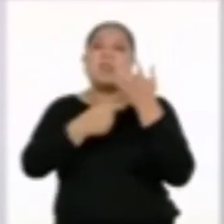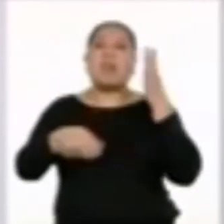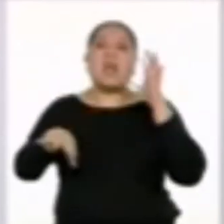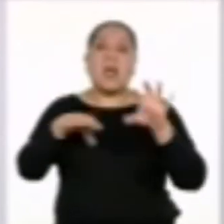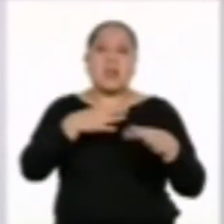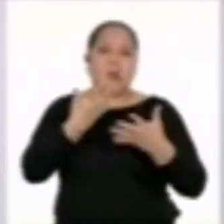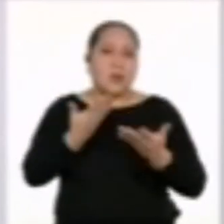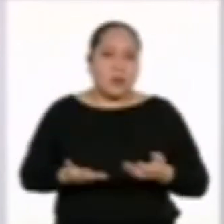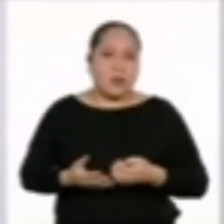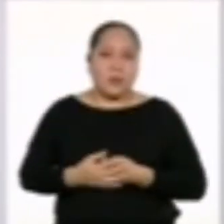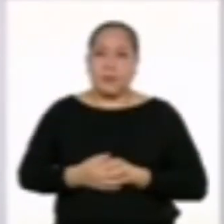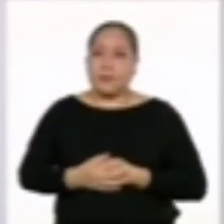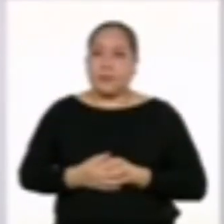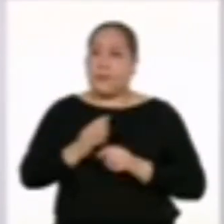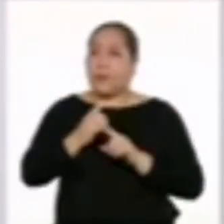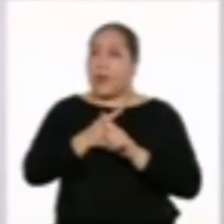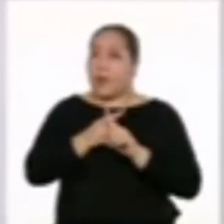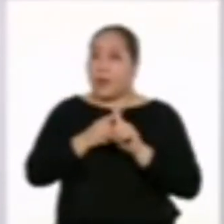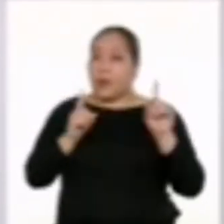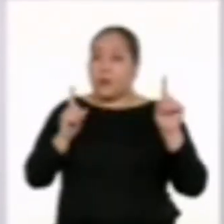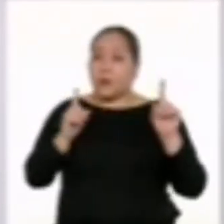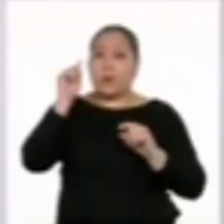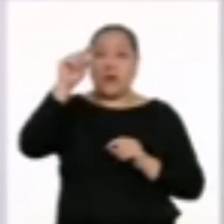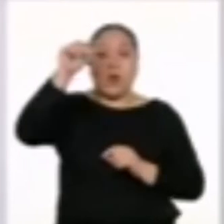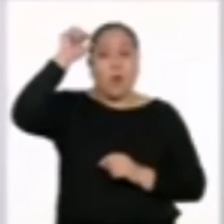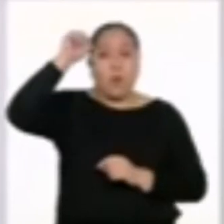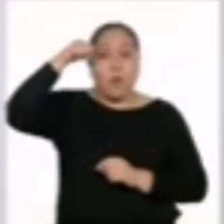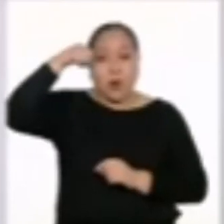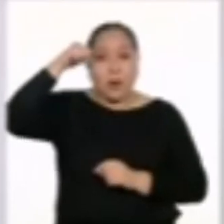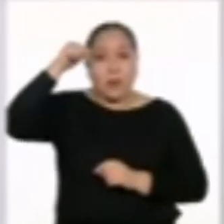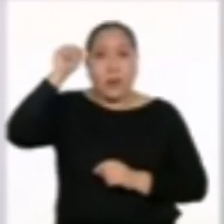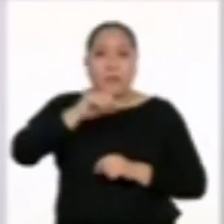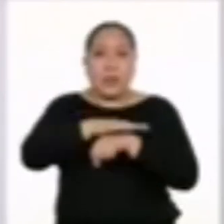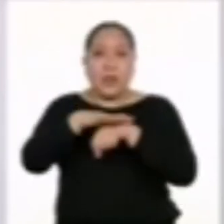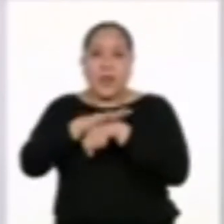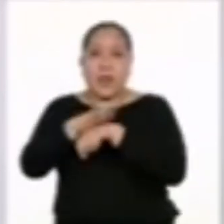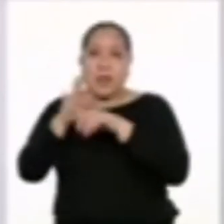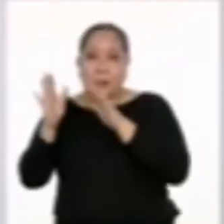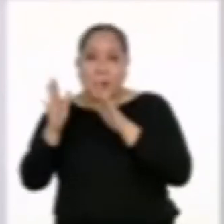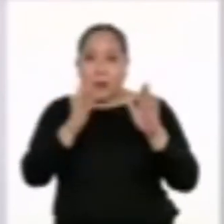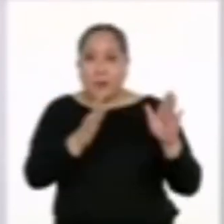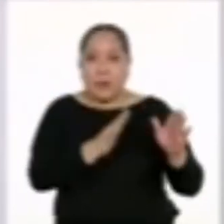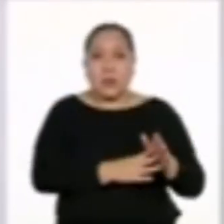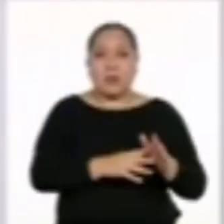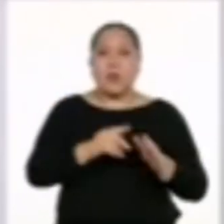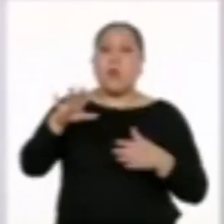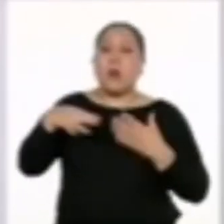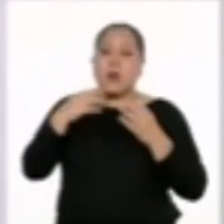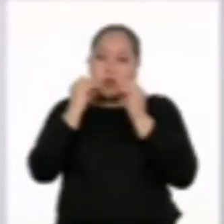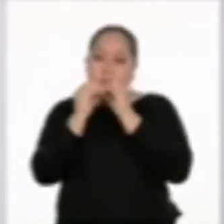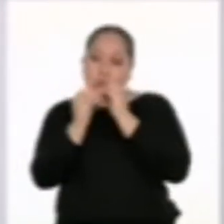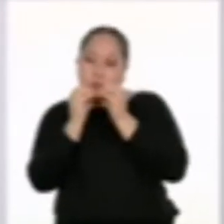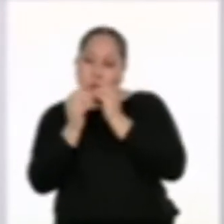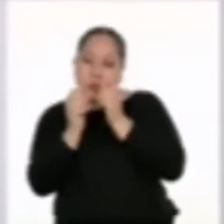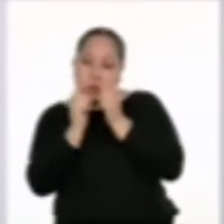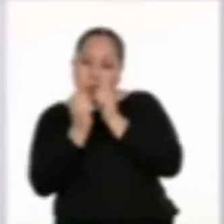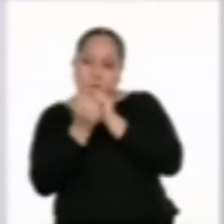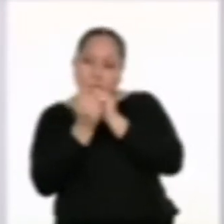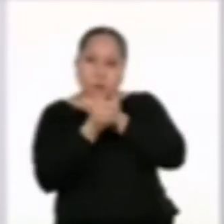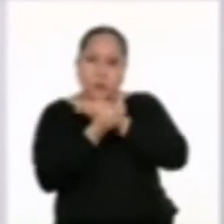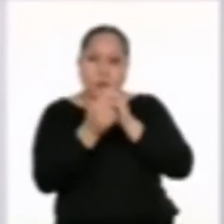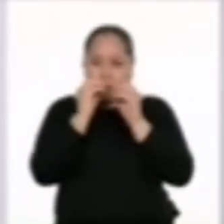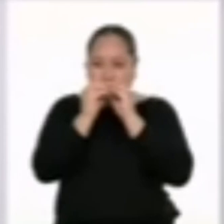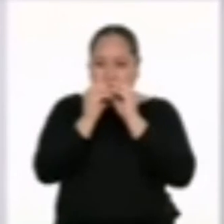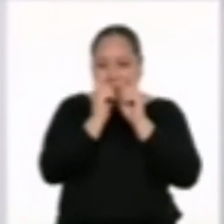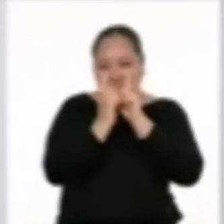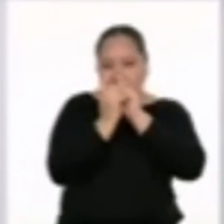acciones a realizar. Sin embargo, ten en cuenta que la planificación se puede ir ajustando, se